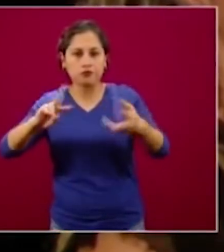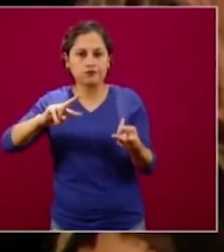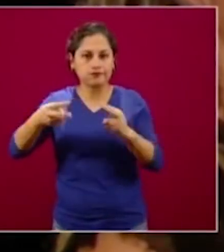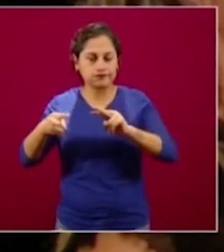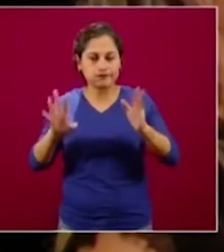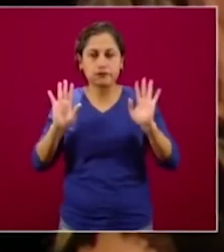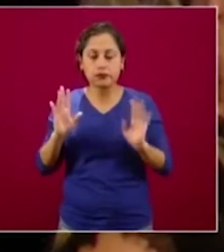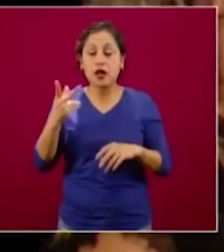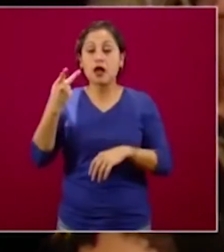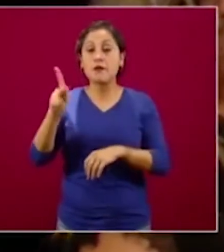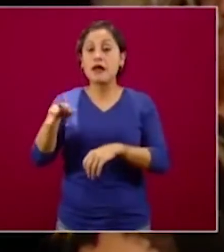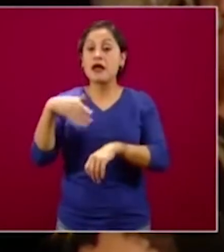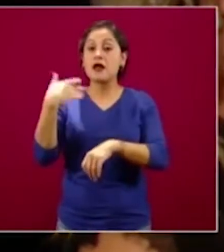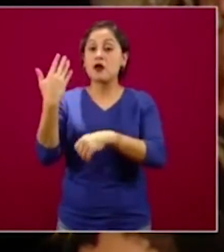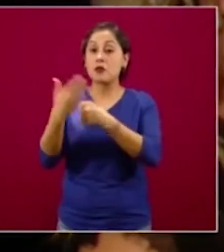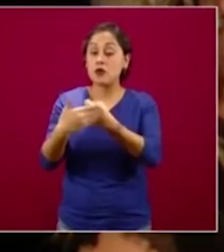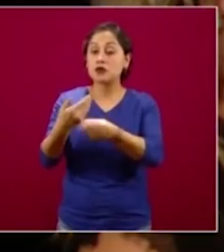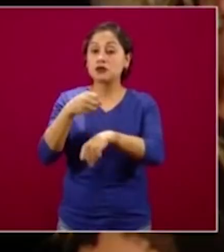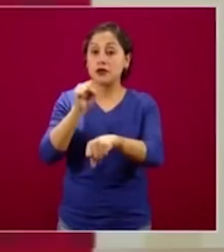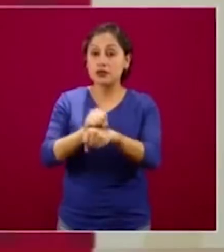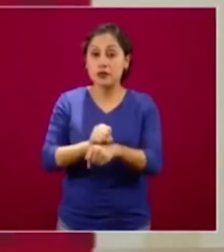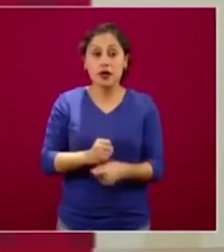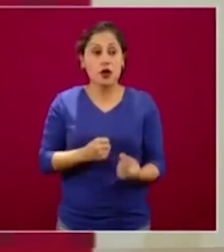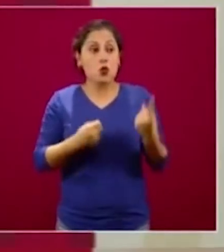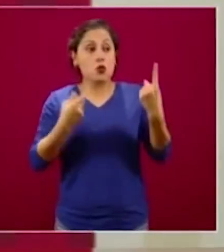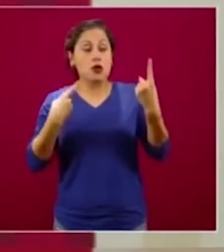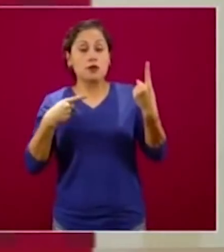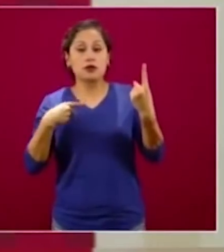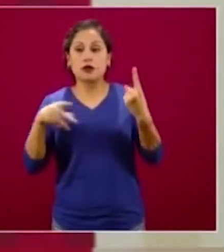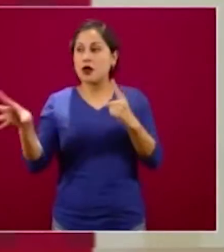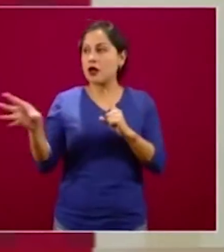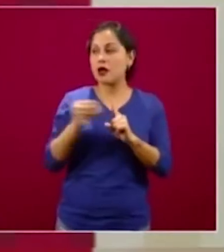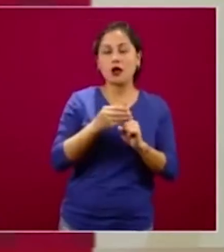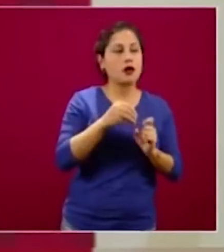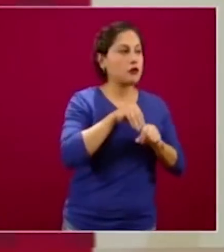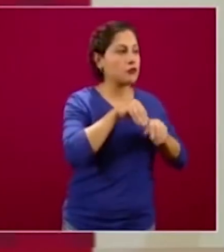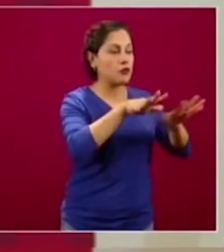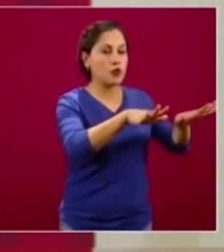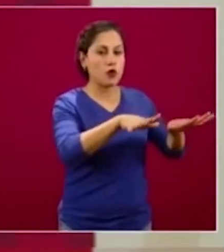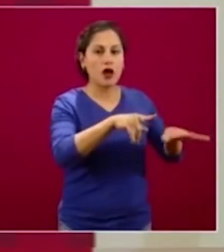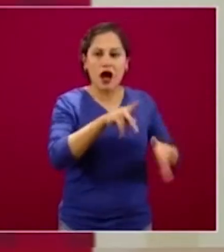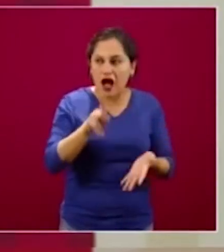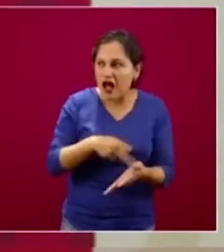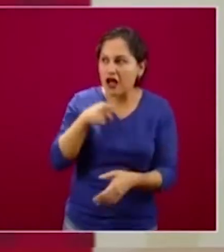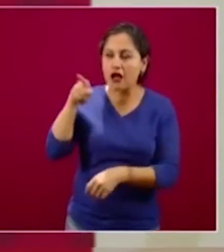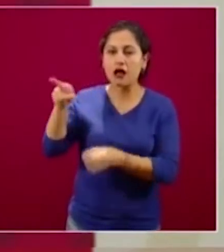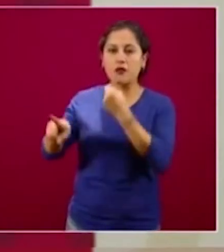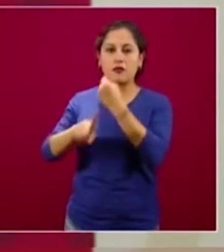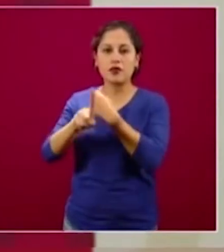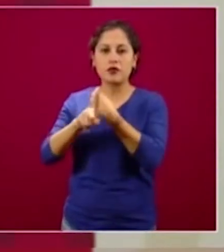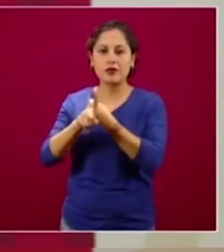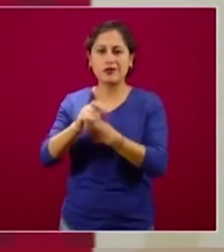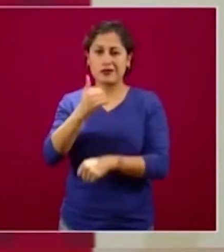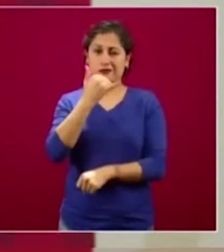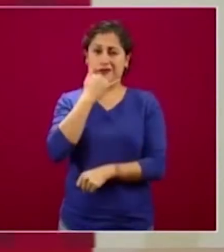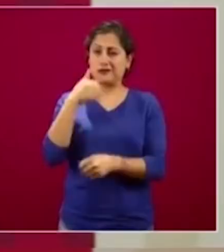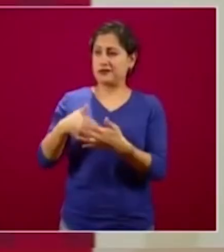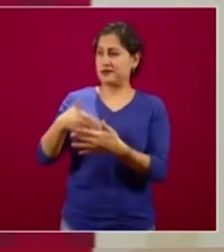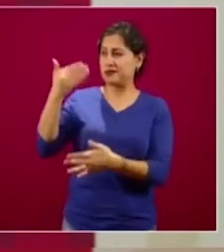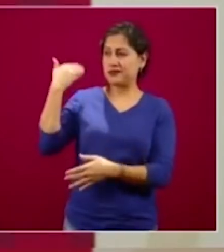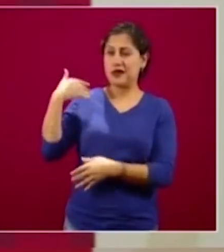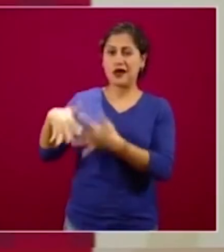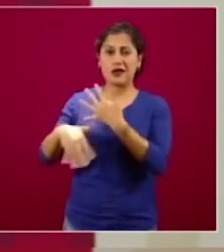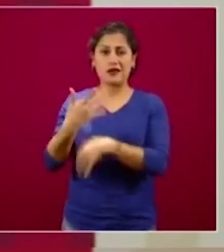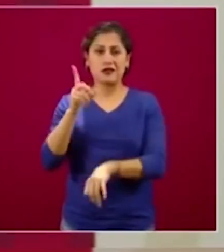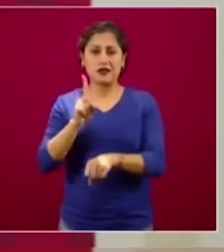siguiente y alguien sigue replicando las noticias, retoman y dicen, aquí hay un pleito. Oiga, eso pasó hace 15 días, si es que